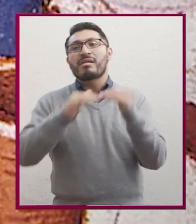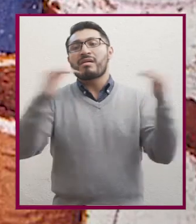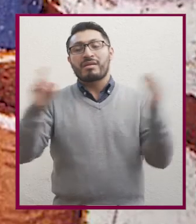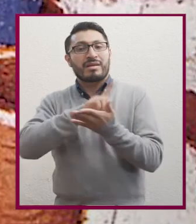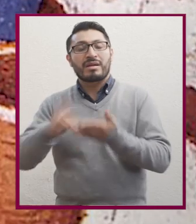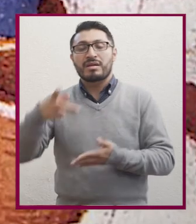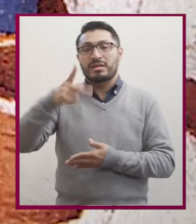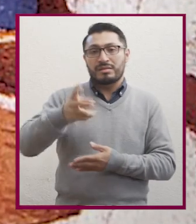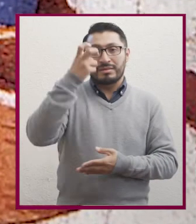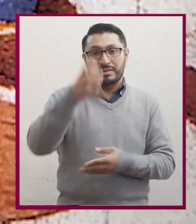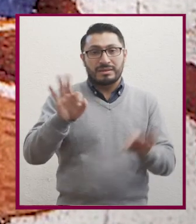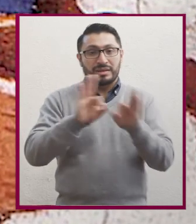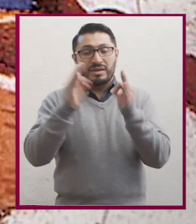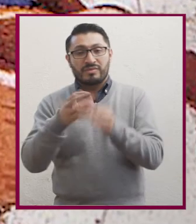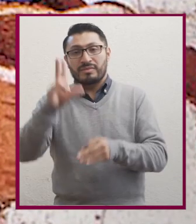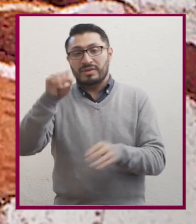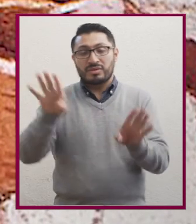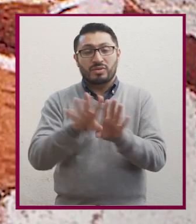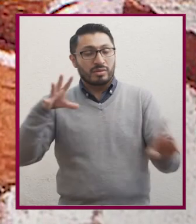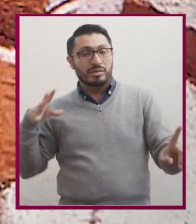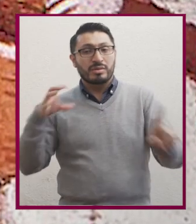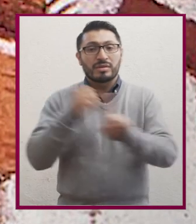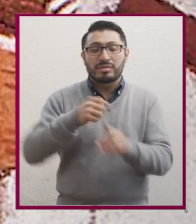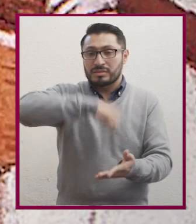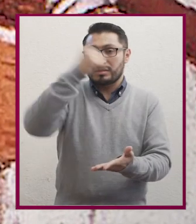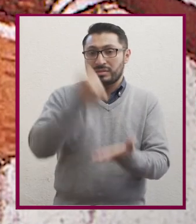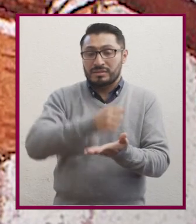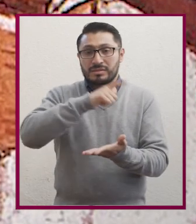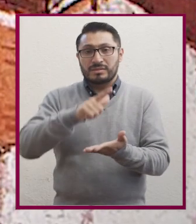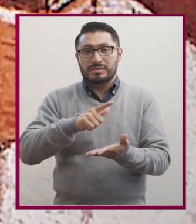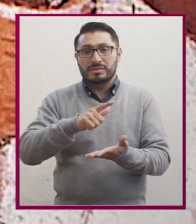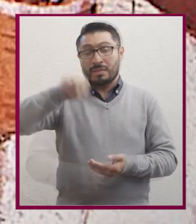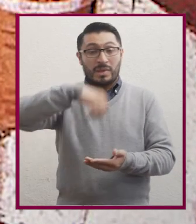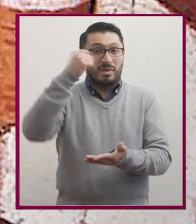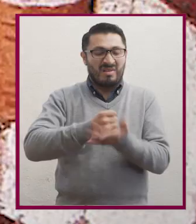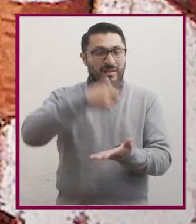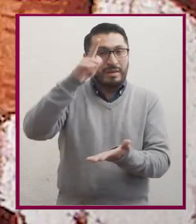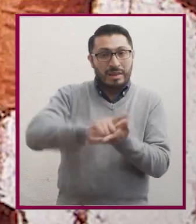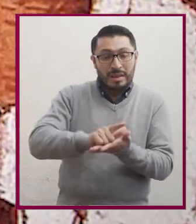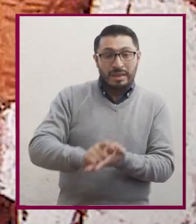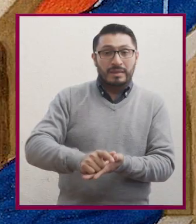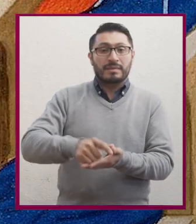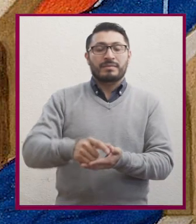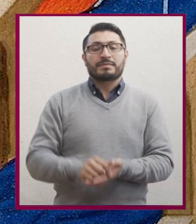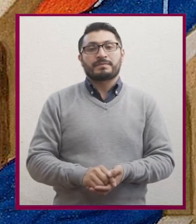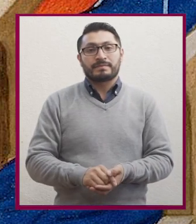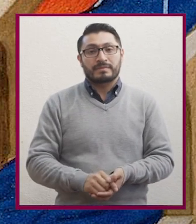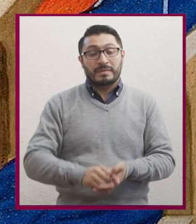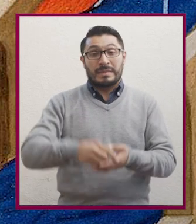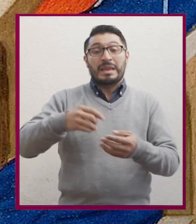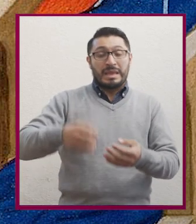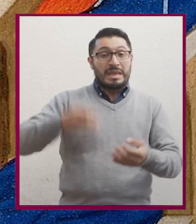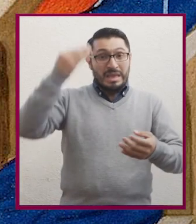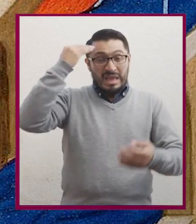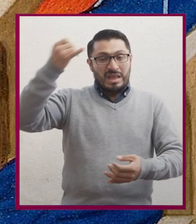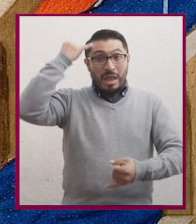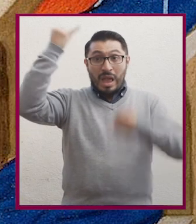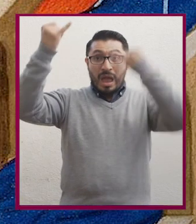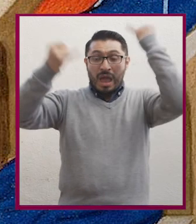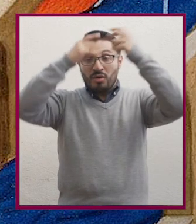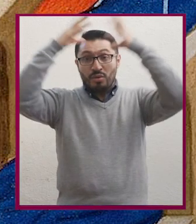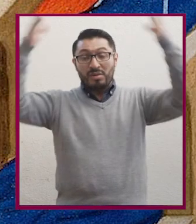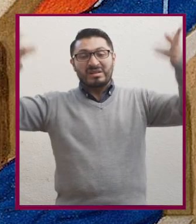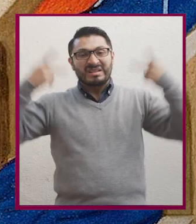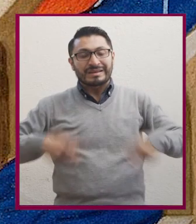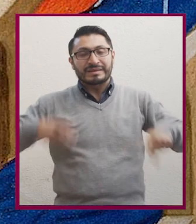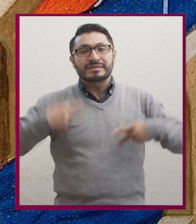derechos, pero esta postura no había conseguido plasmarse en las leyes. Incluso durante la Ilustración, brillantes pensadores que escribían